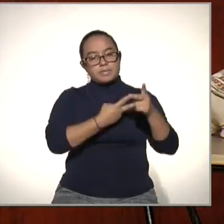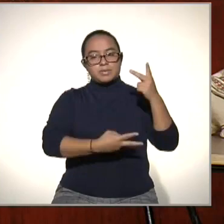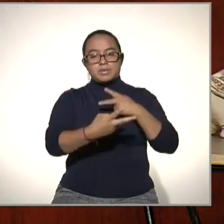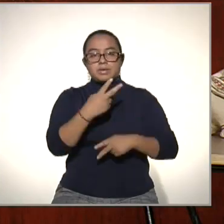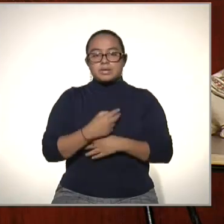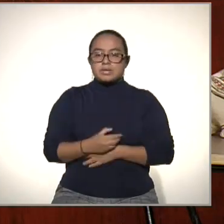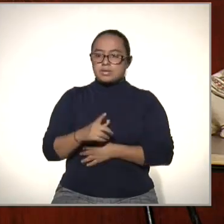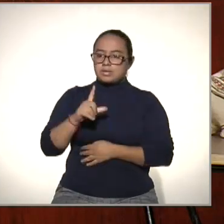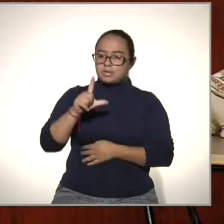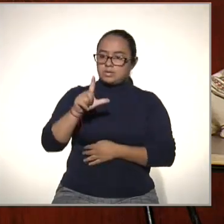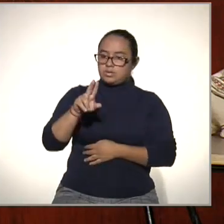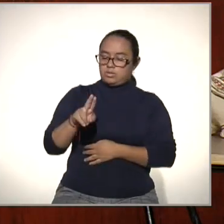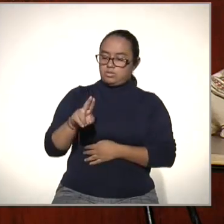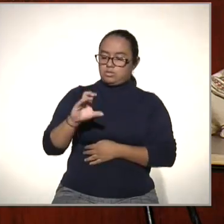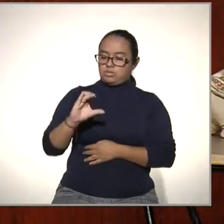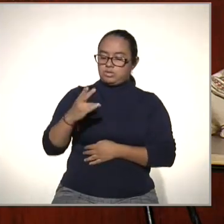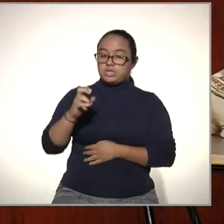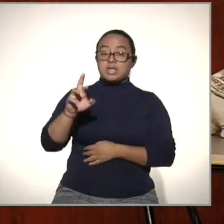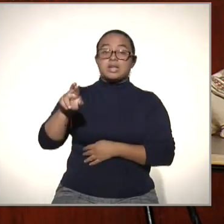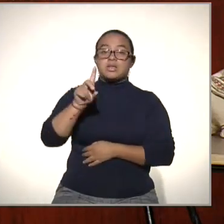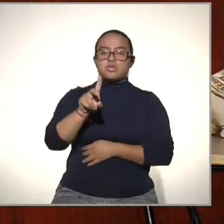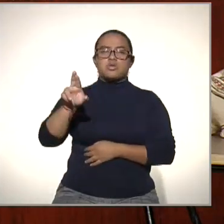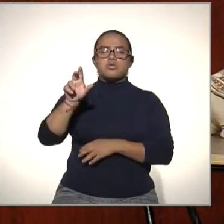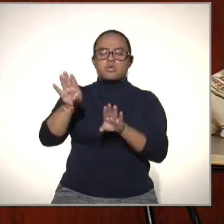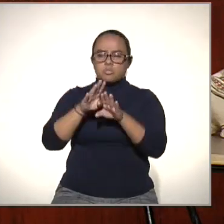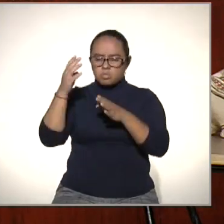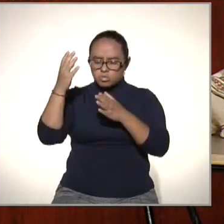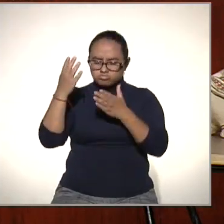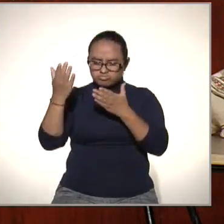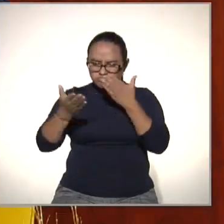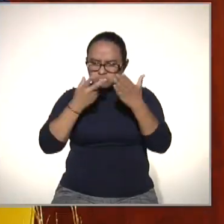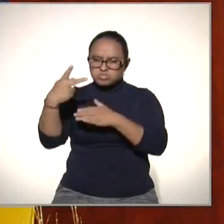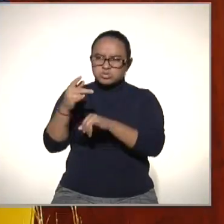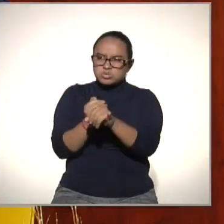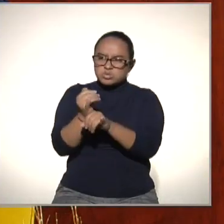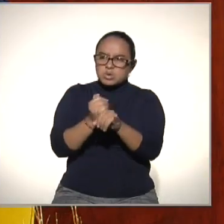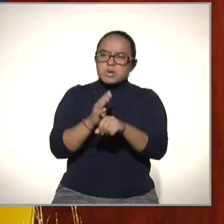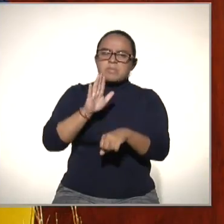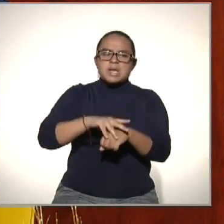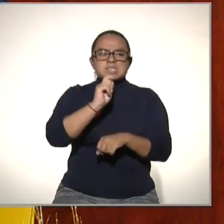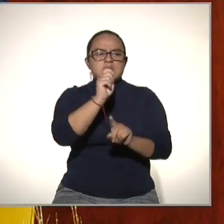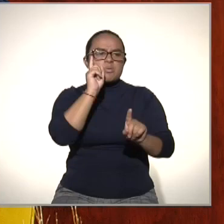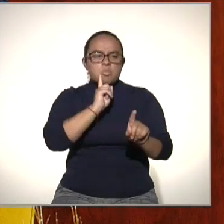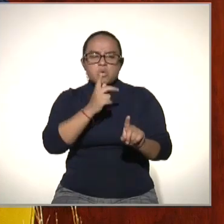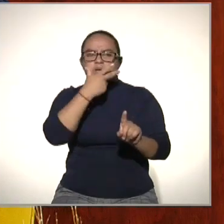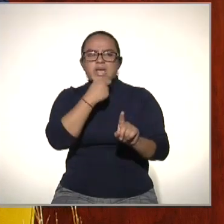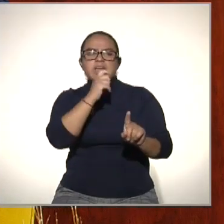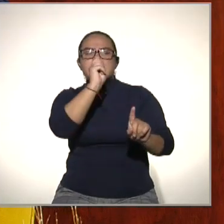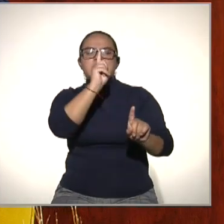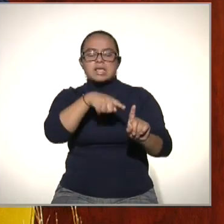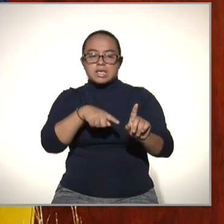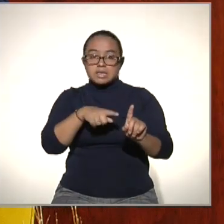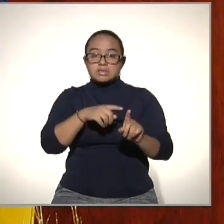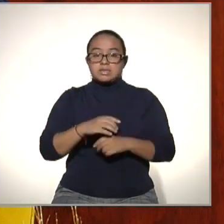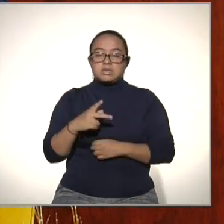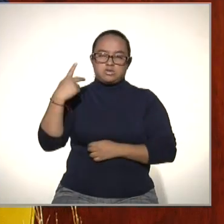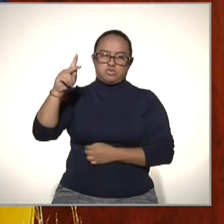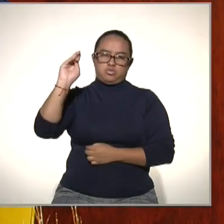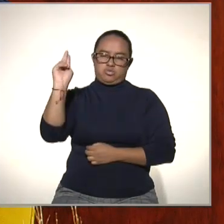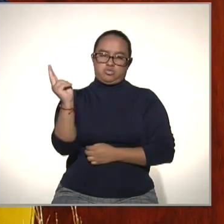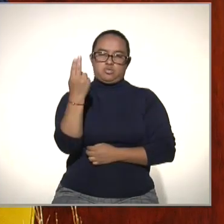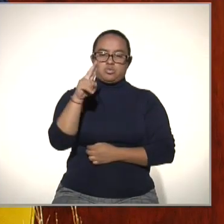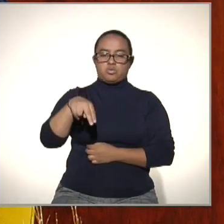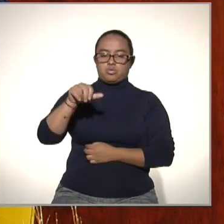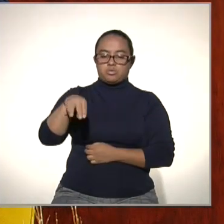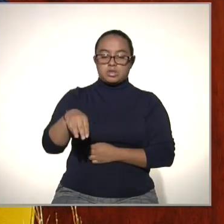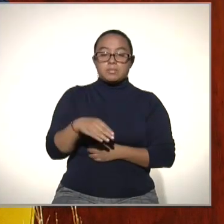bienvenida a Lu Sichia. Ella es doctora en estudios de género e investigadora del Centro de Investigaciones y Estudios de Género CIEG UNAM, en el área de